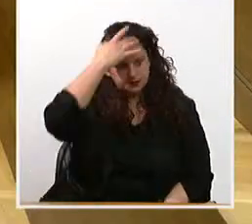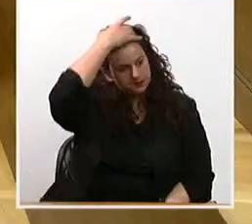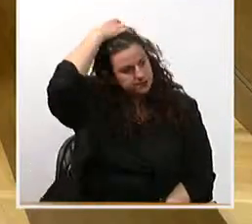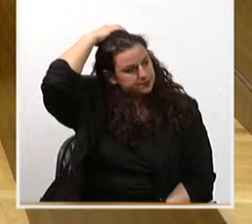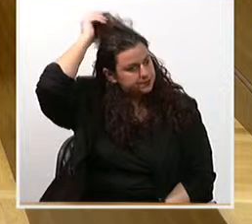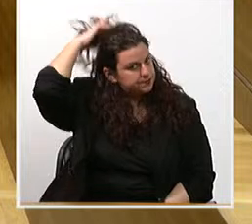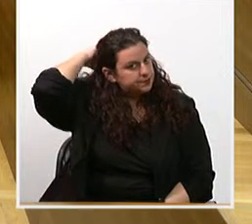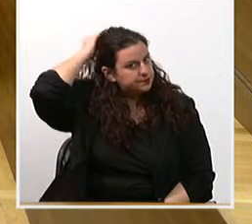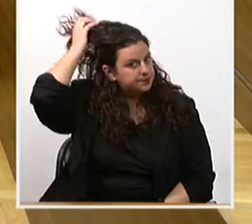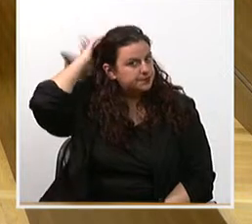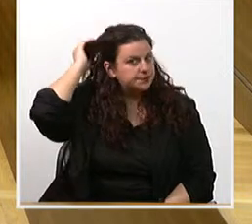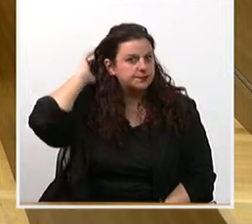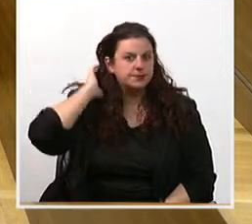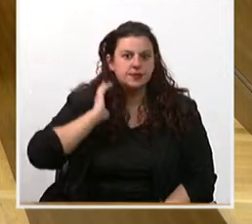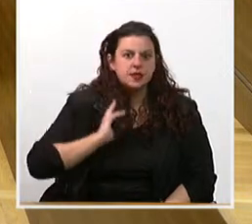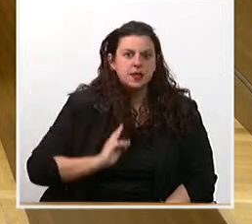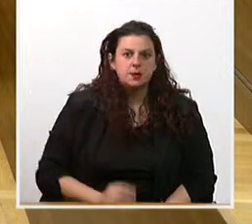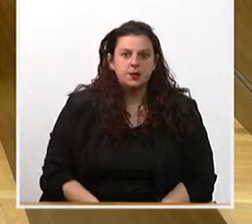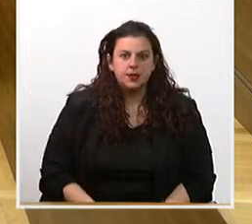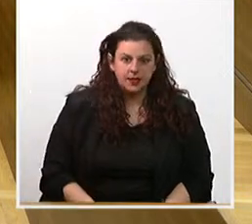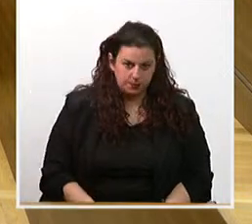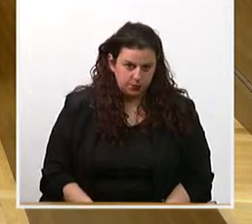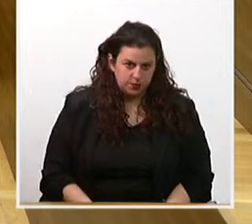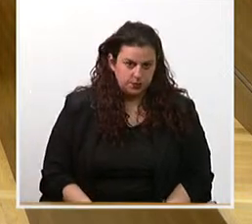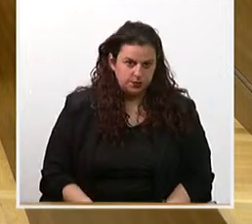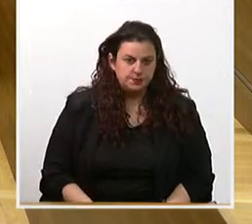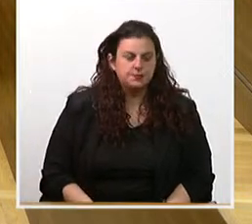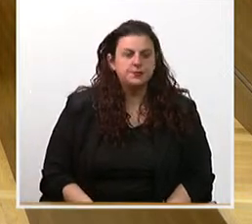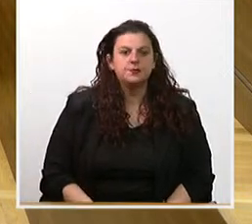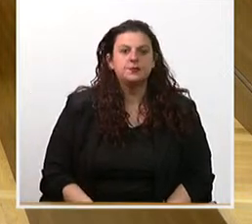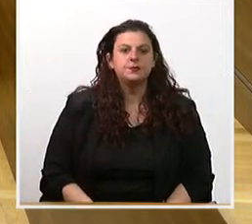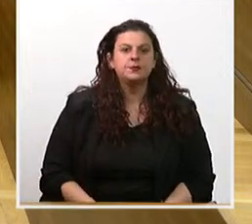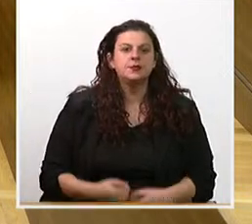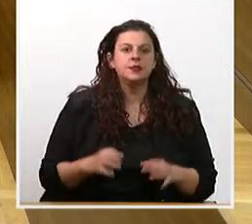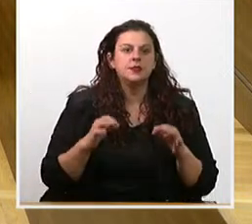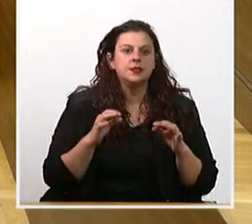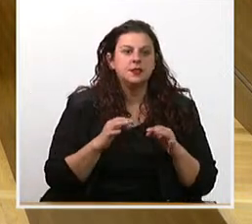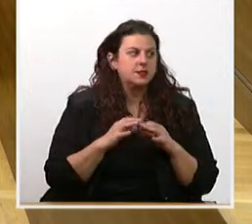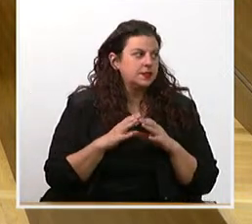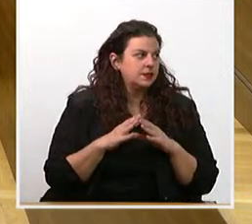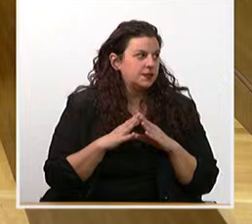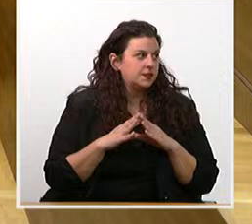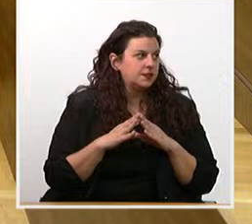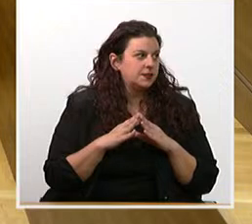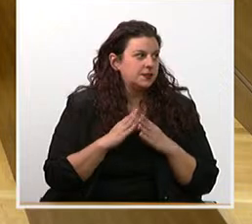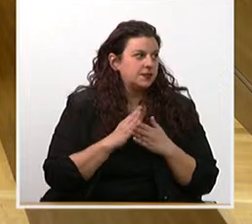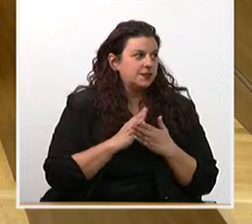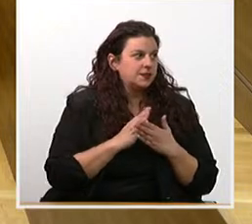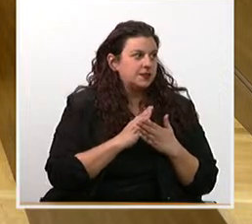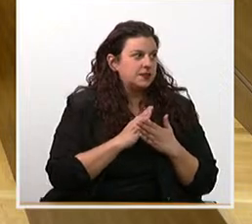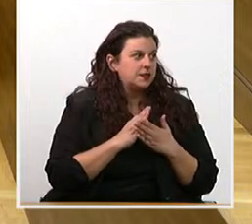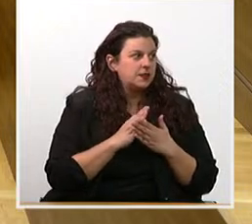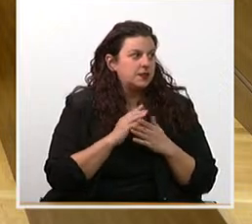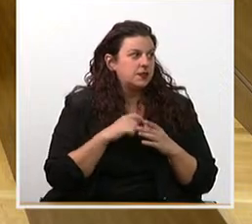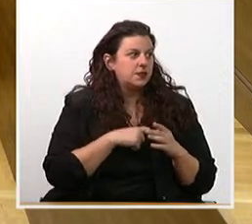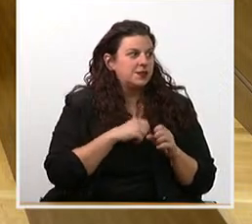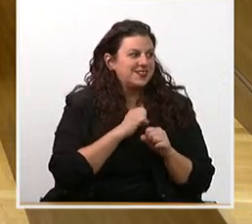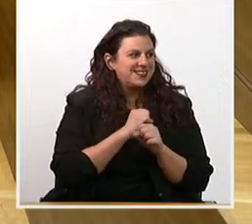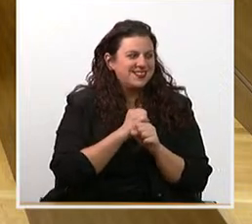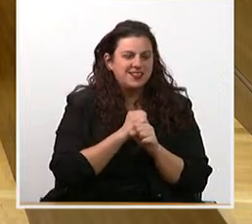intervención cuando quiera de deud grup de